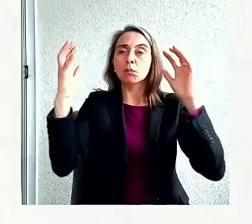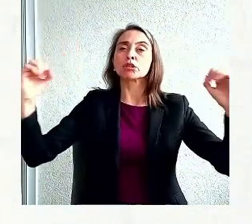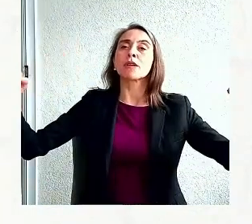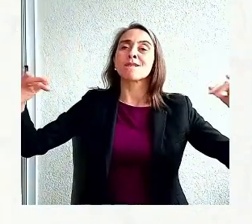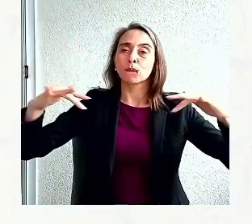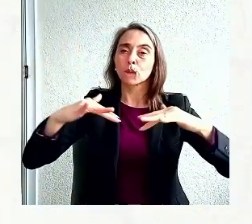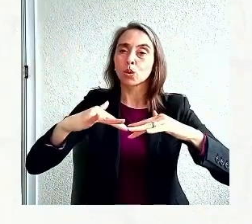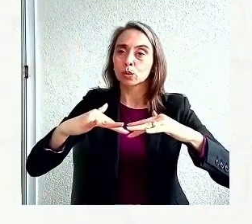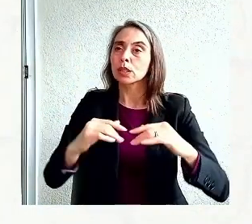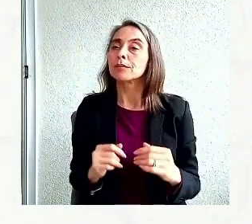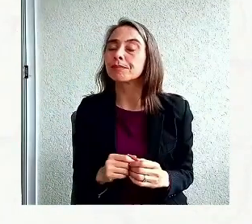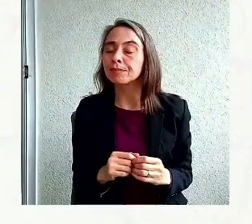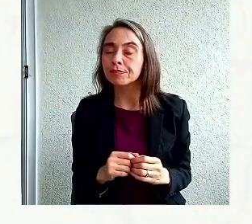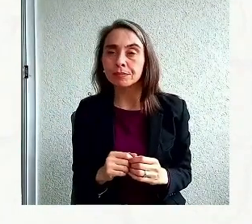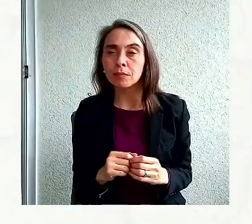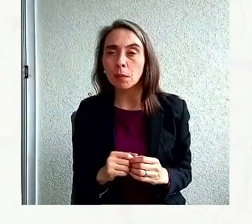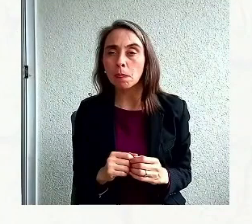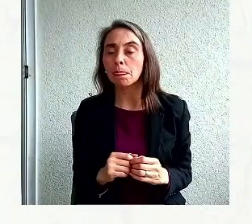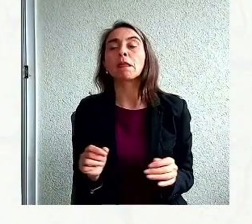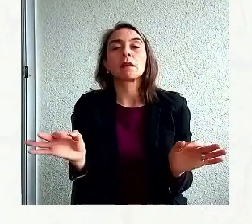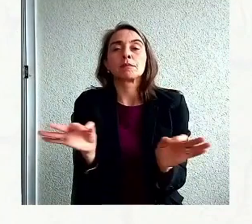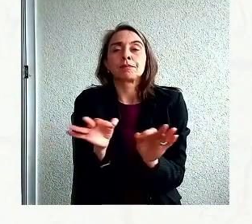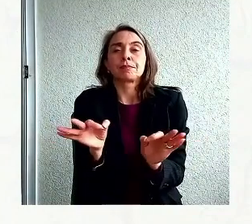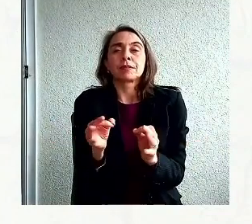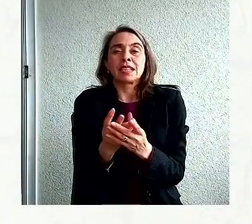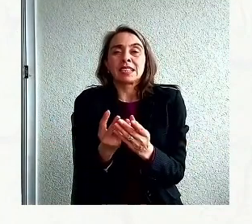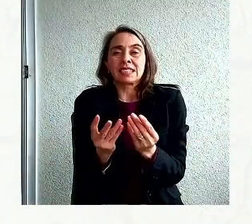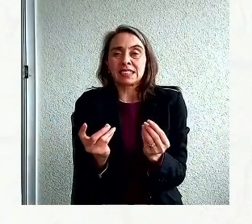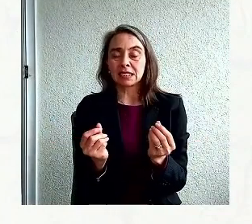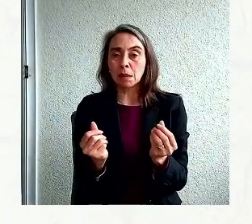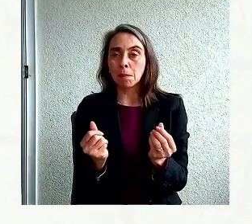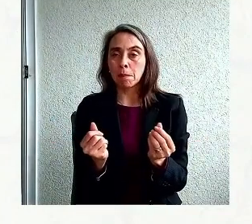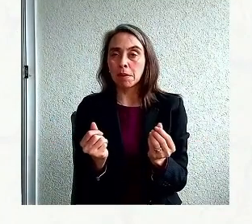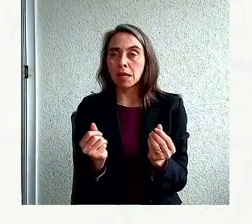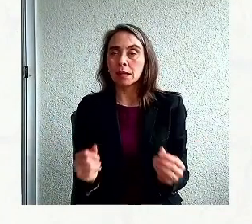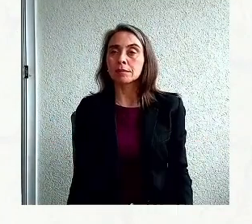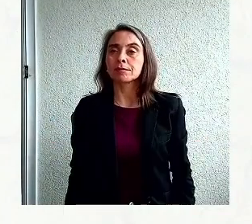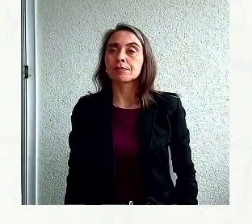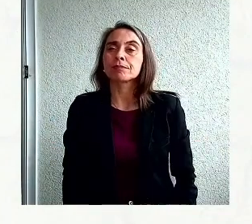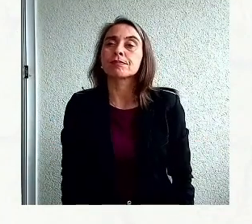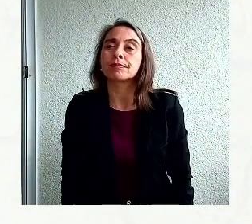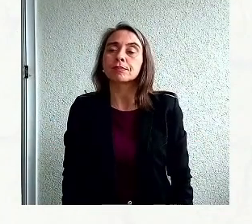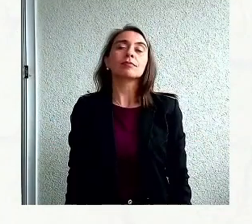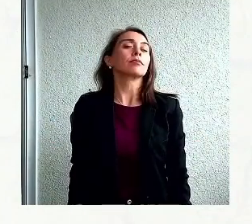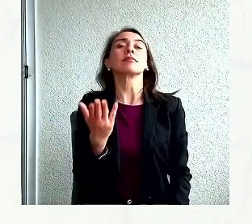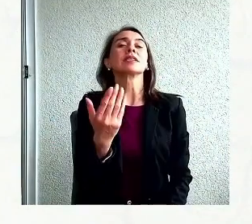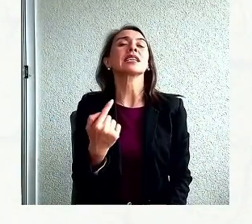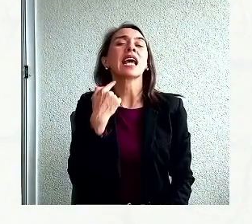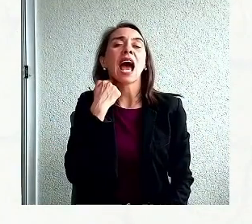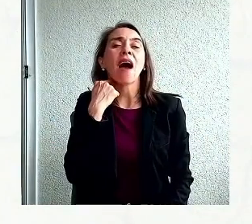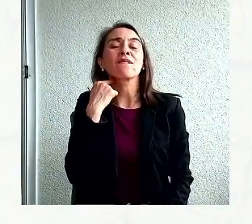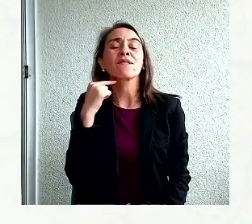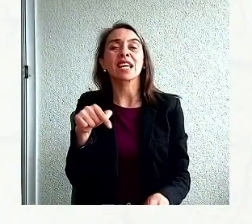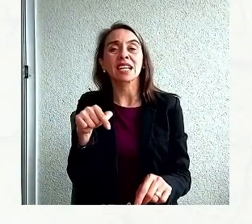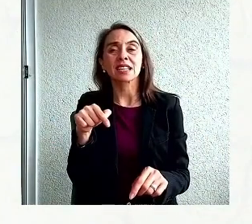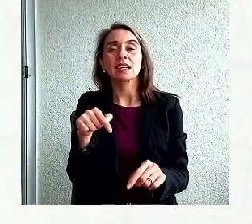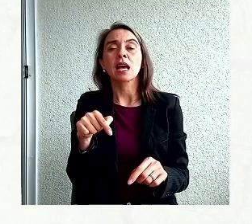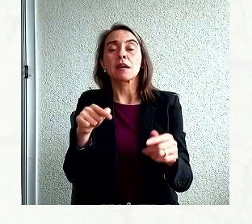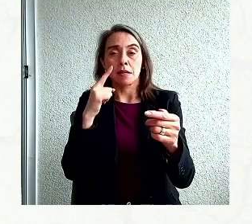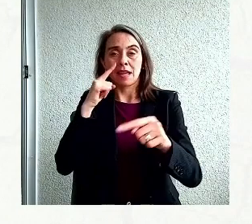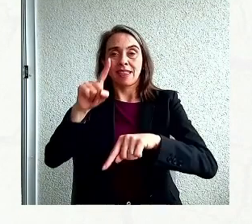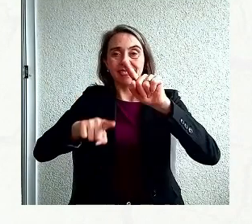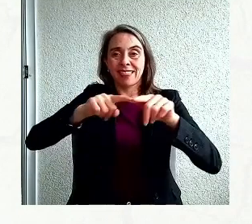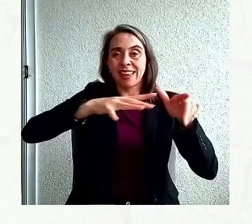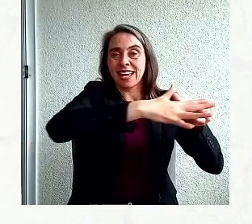de las cosas que está afectando acá, es que la Antártica, y nos va a mostrar seguramente acá Francisco,